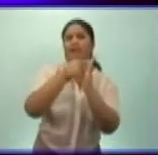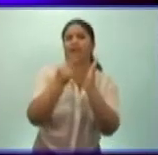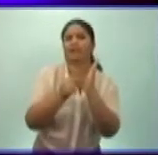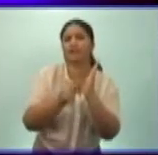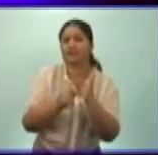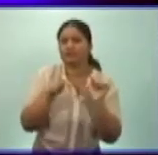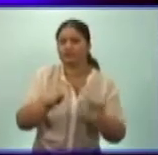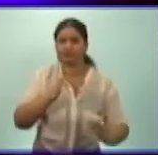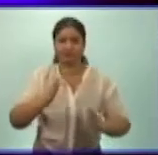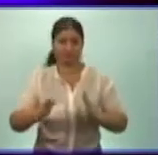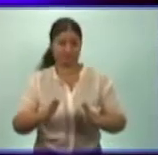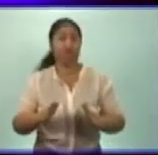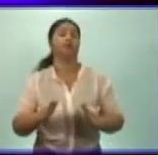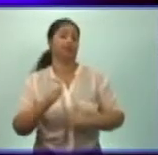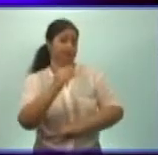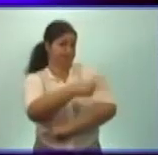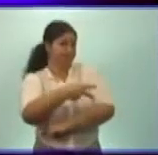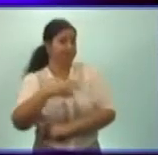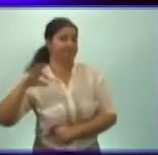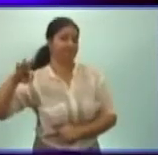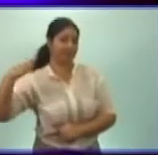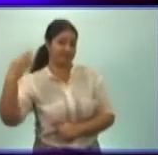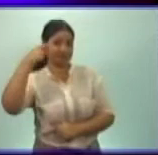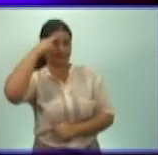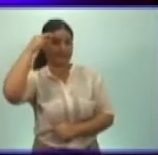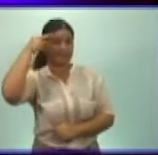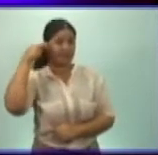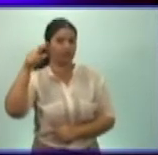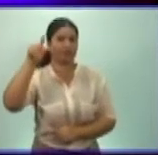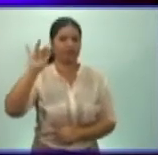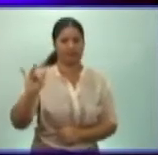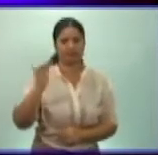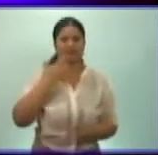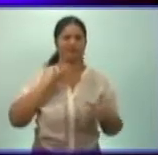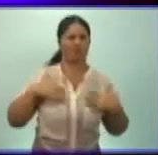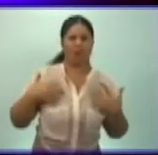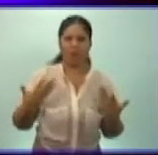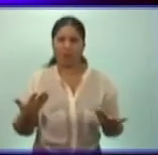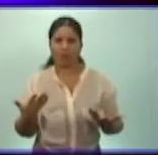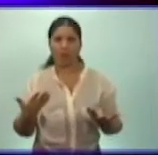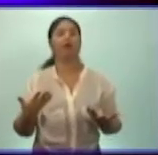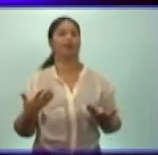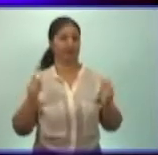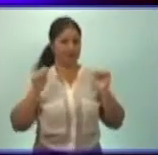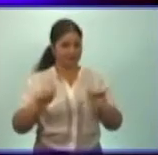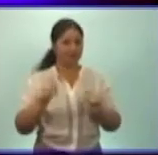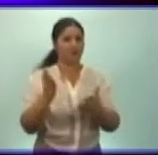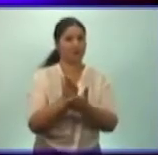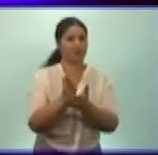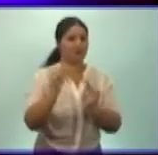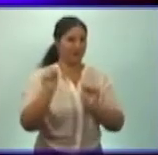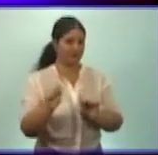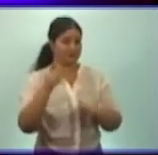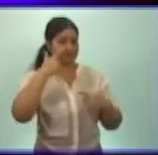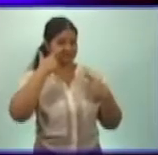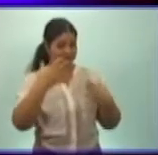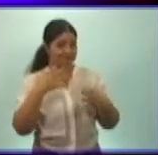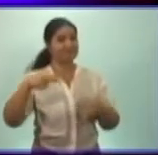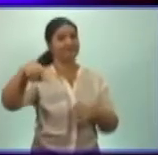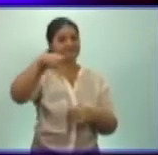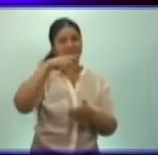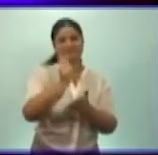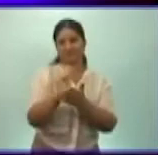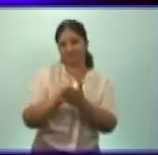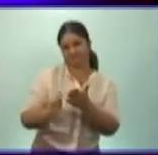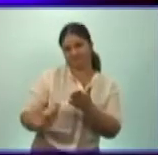XVII? A estas interrogantes estaremos dando respuesta en la clase de hoy. Por tanto, los invito a tomar nota del nombre de la unidad y